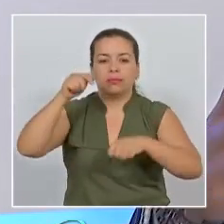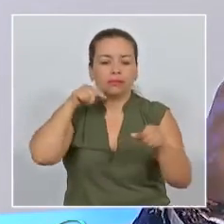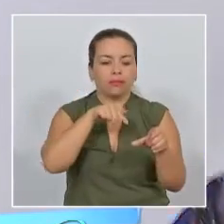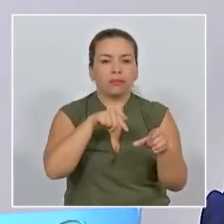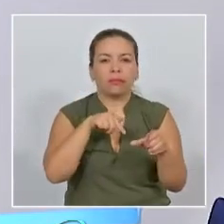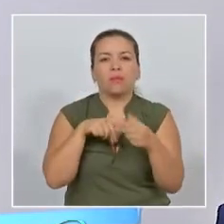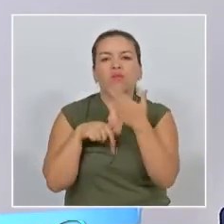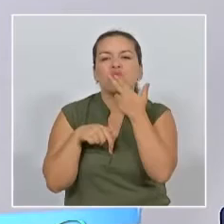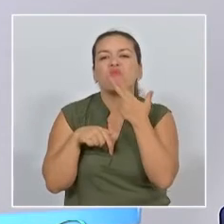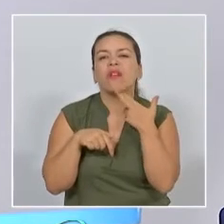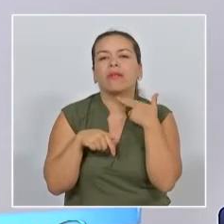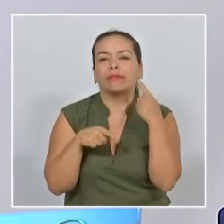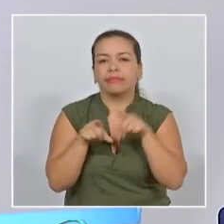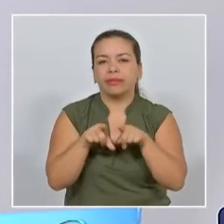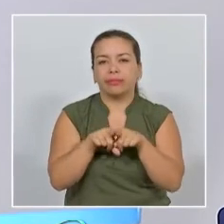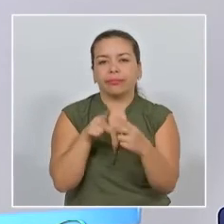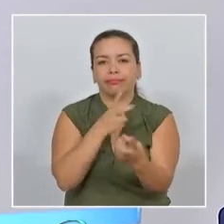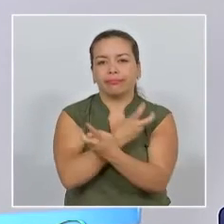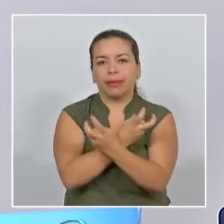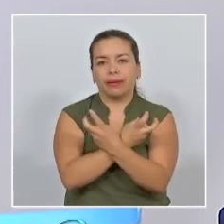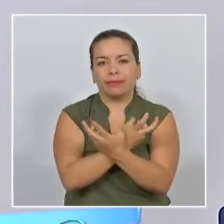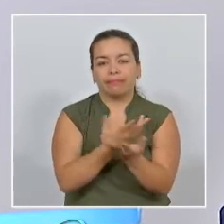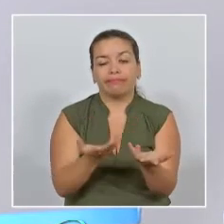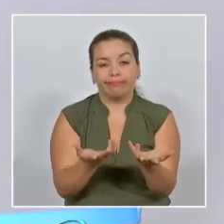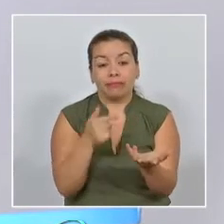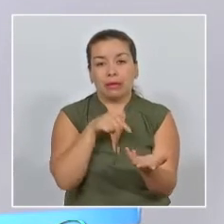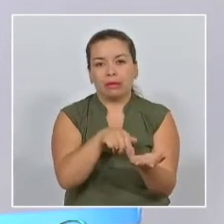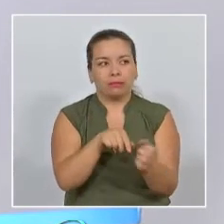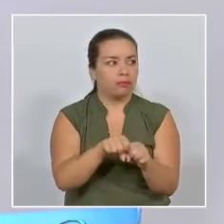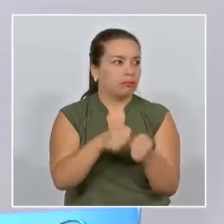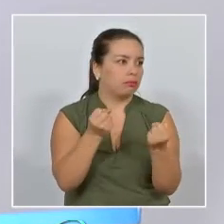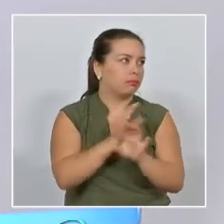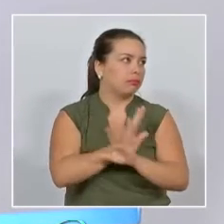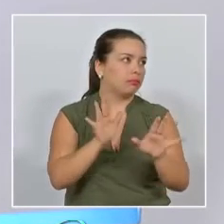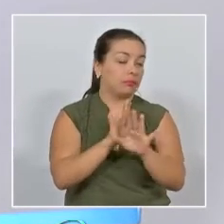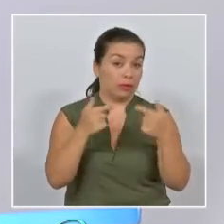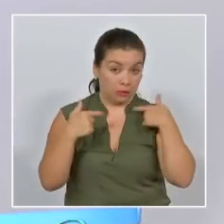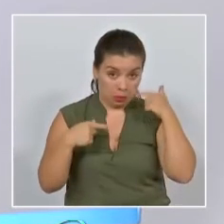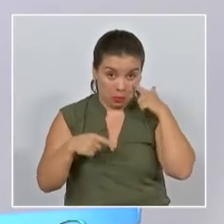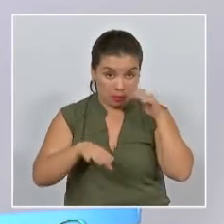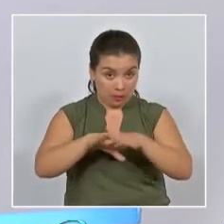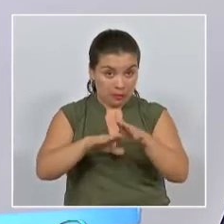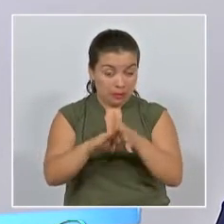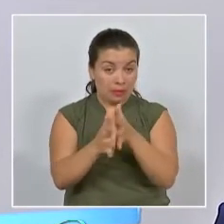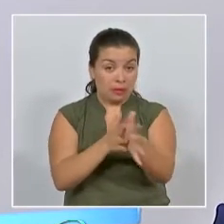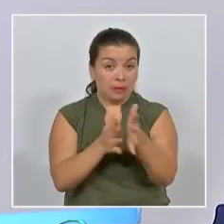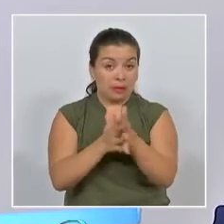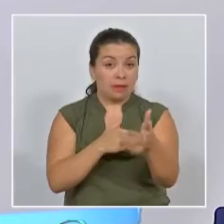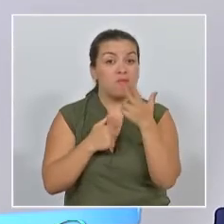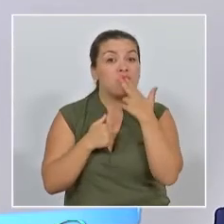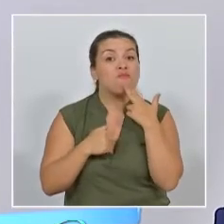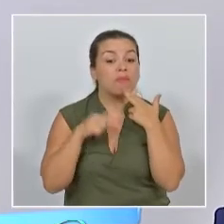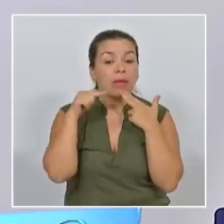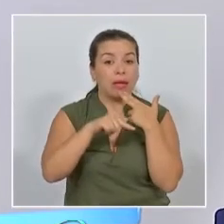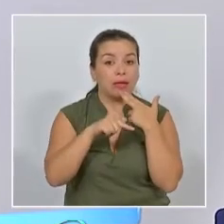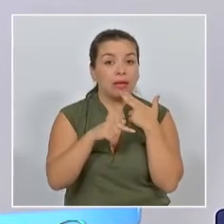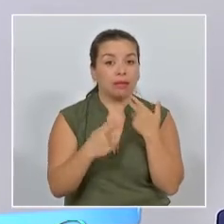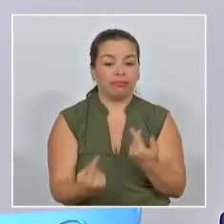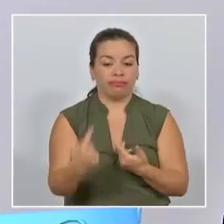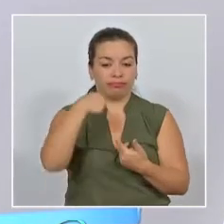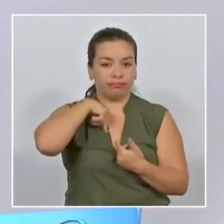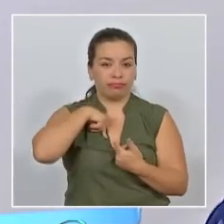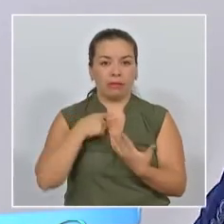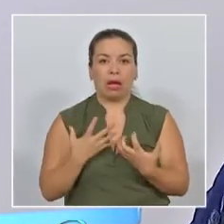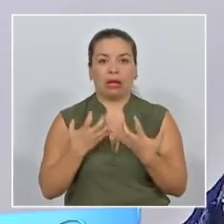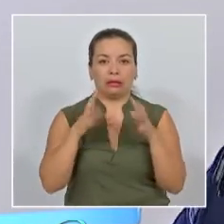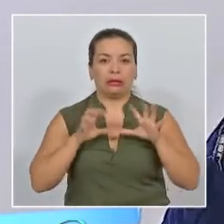llama azúcar. Eso sí es daño. Además, porque quiero contar, es el alimento del cáncer. Una persona que le